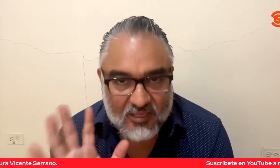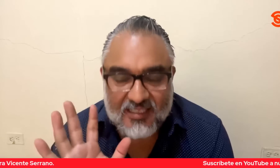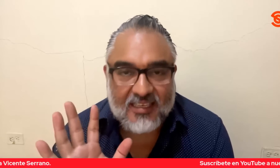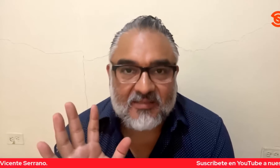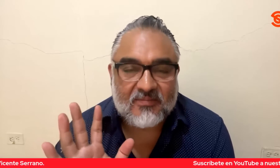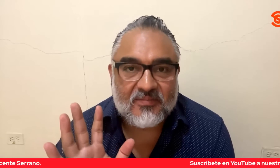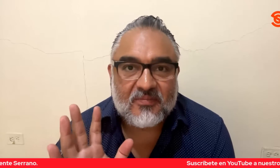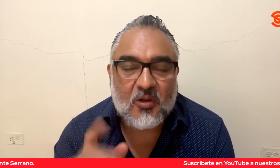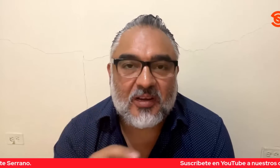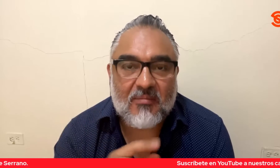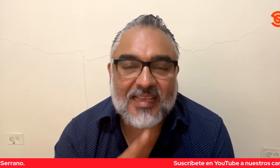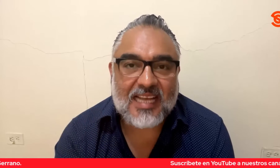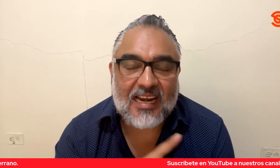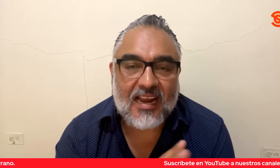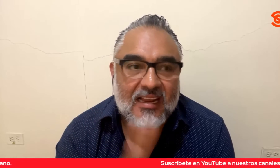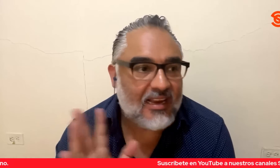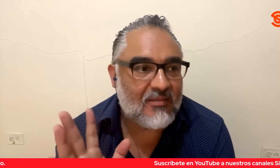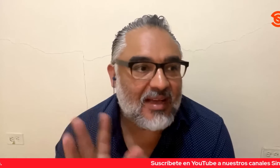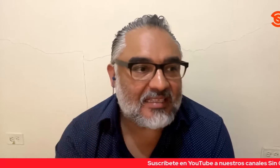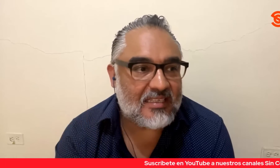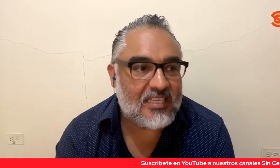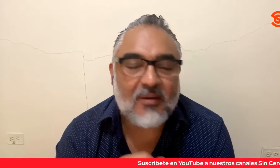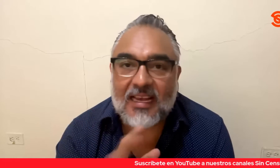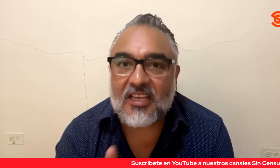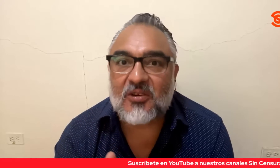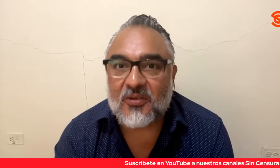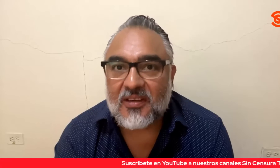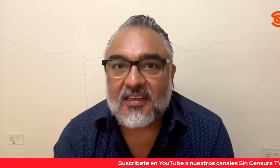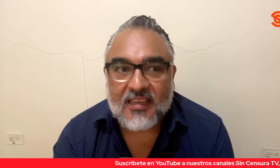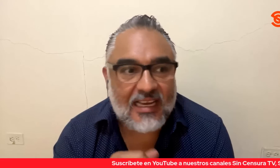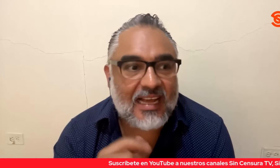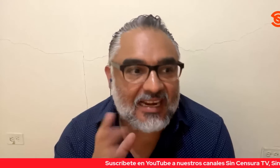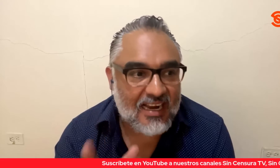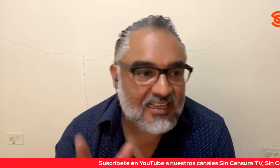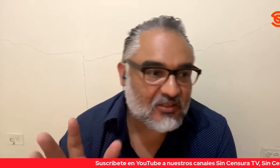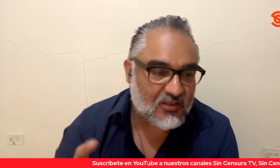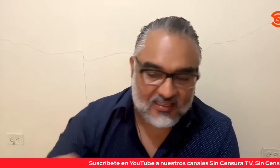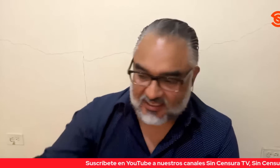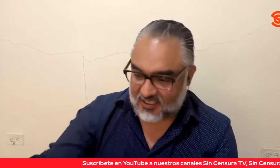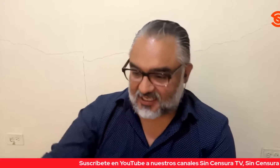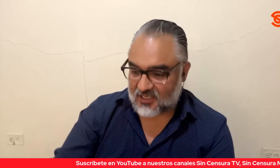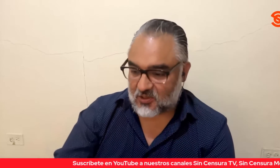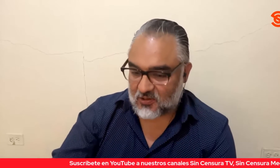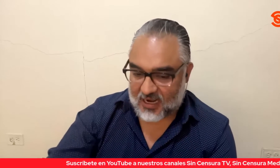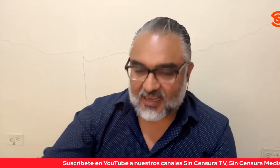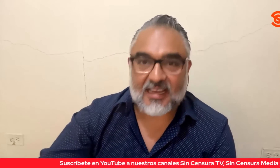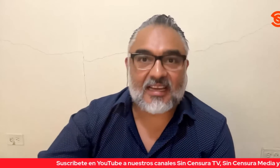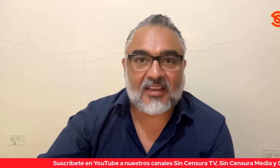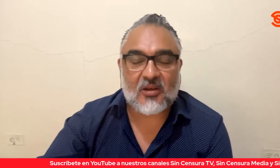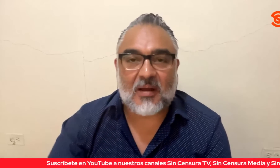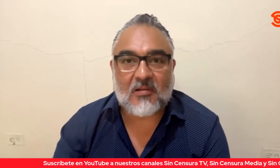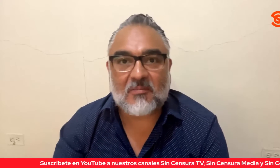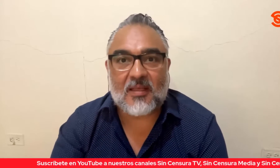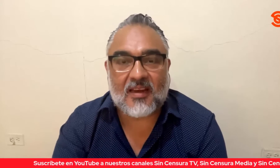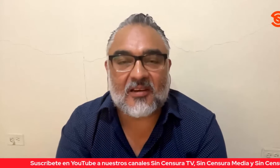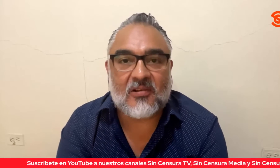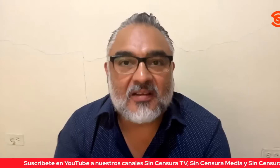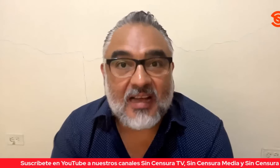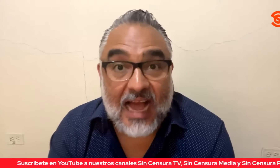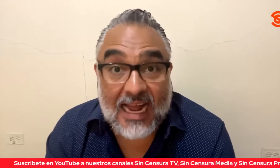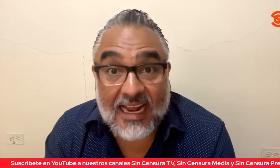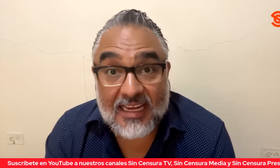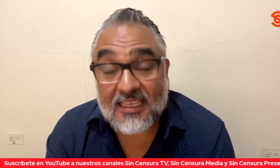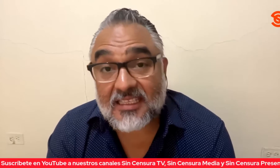y lo vamos a hacer, con el más chavalillo, el carnalito de Sin Censura, el querido Manuel